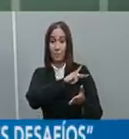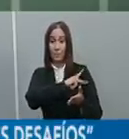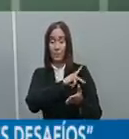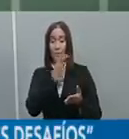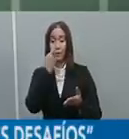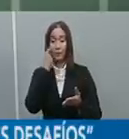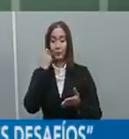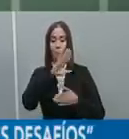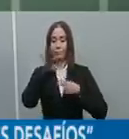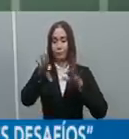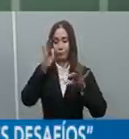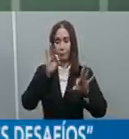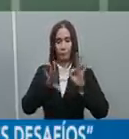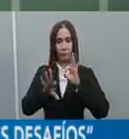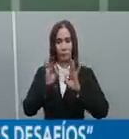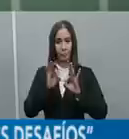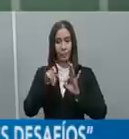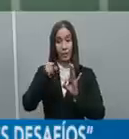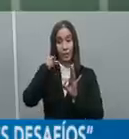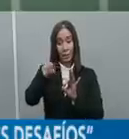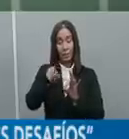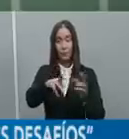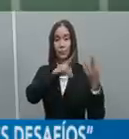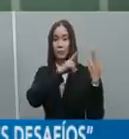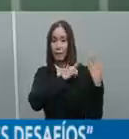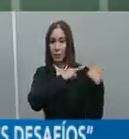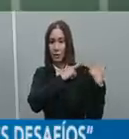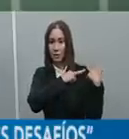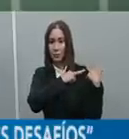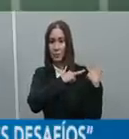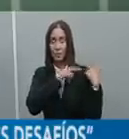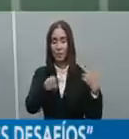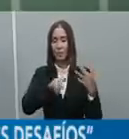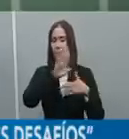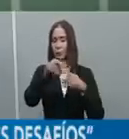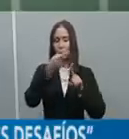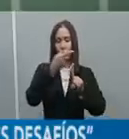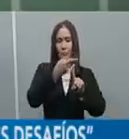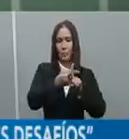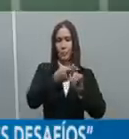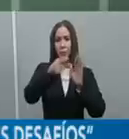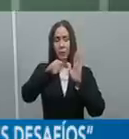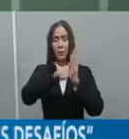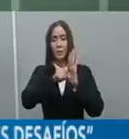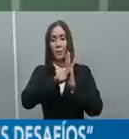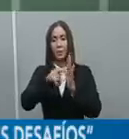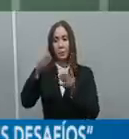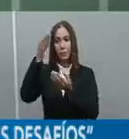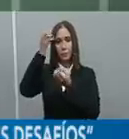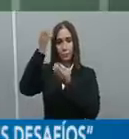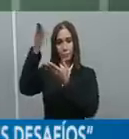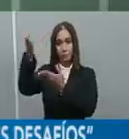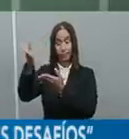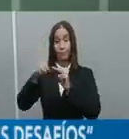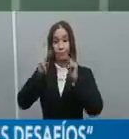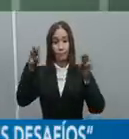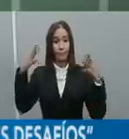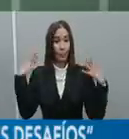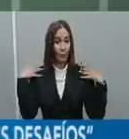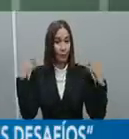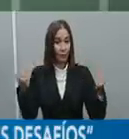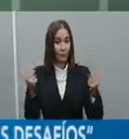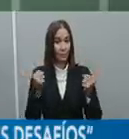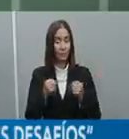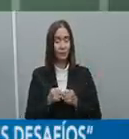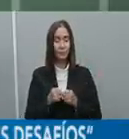y transparentes. Ellos son quienes pasan las informaciones al Ministerio de Salud. Y lo cierto es que los resultados